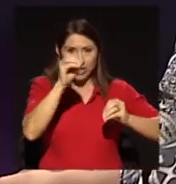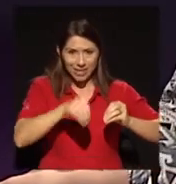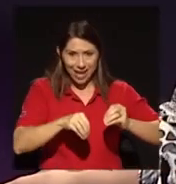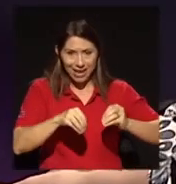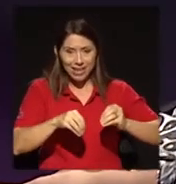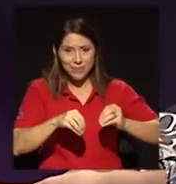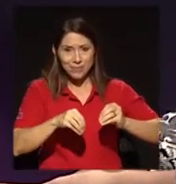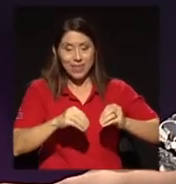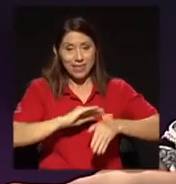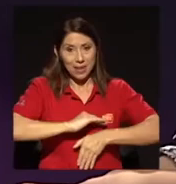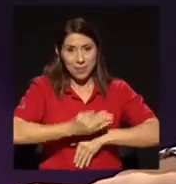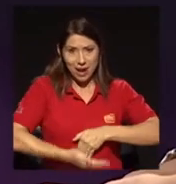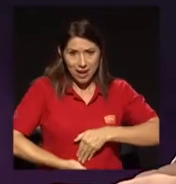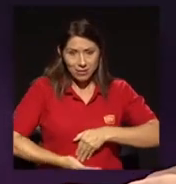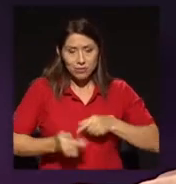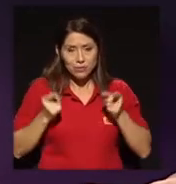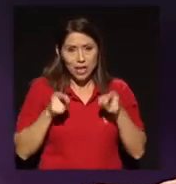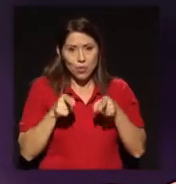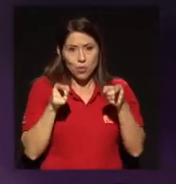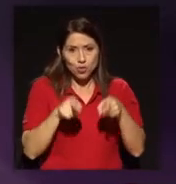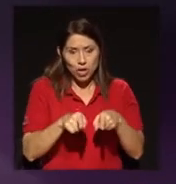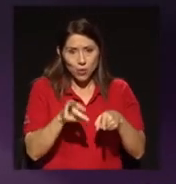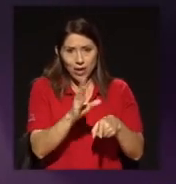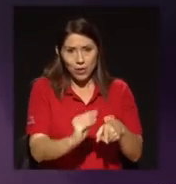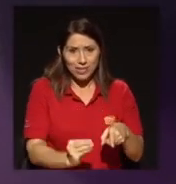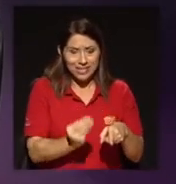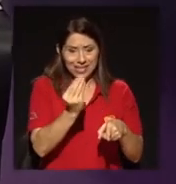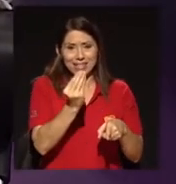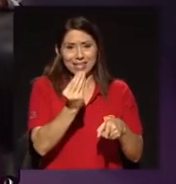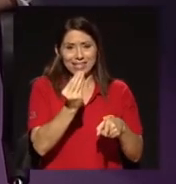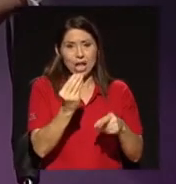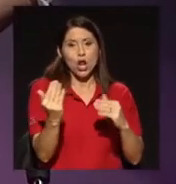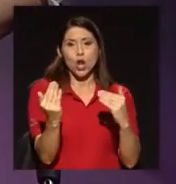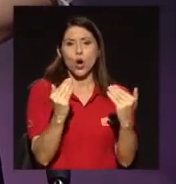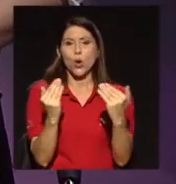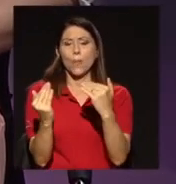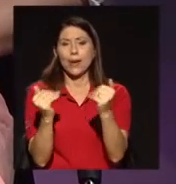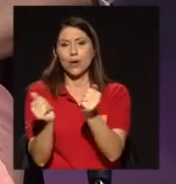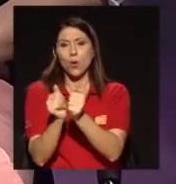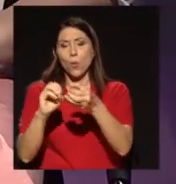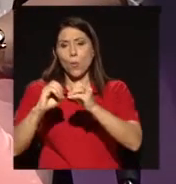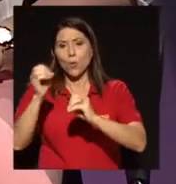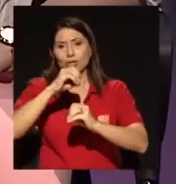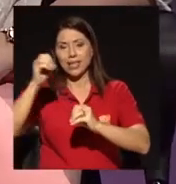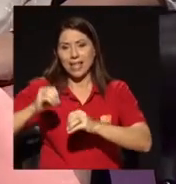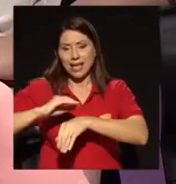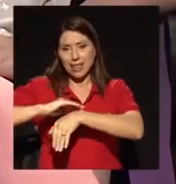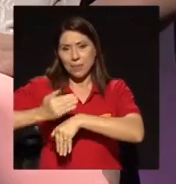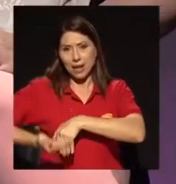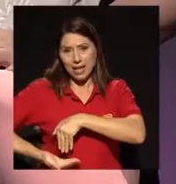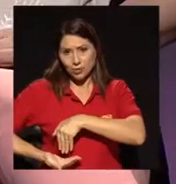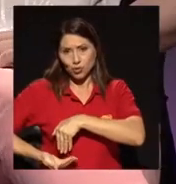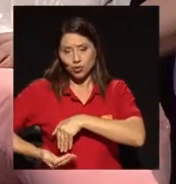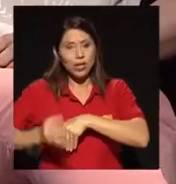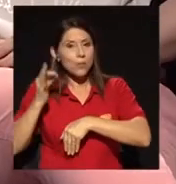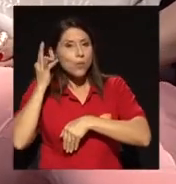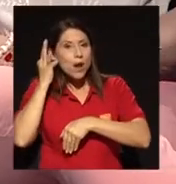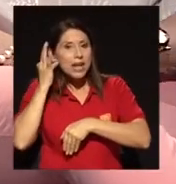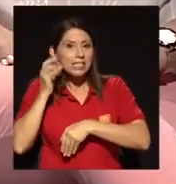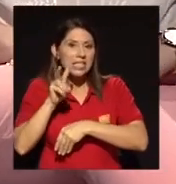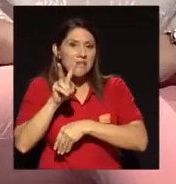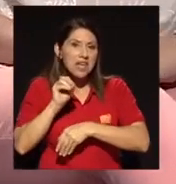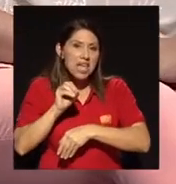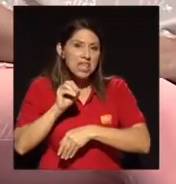de embarazos que han ocurrido en adolescentes con el porcentaje de embarazos que han ocurrido en mujeres de 20